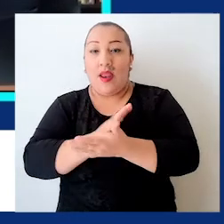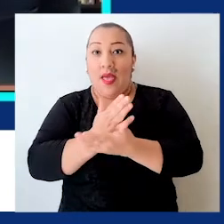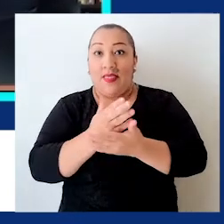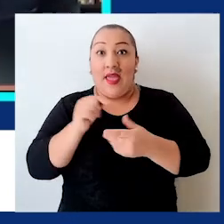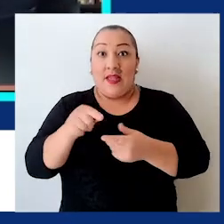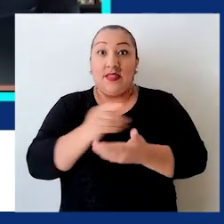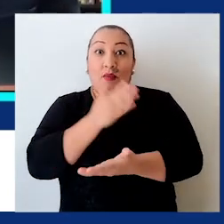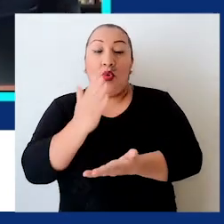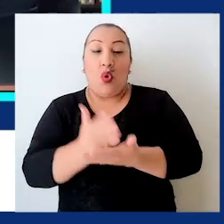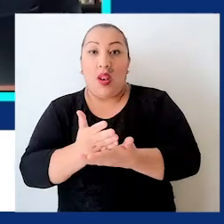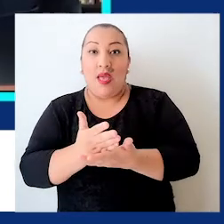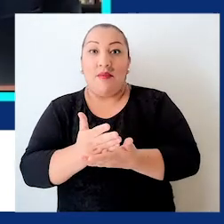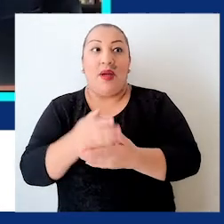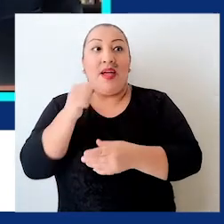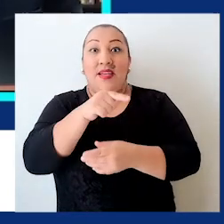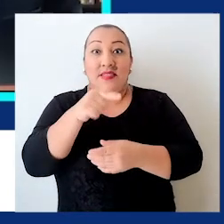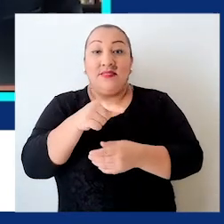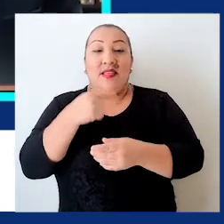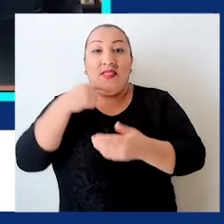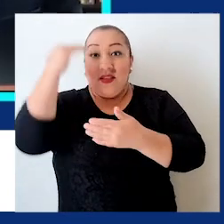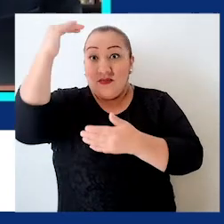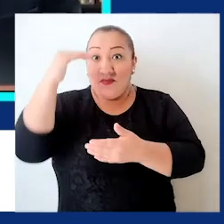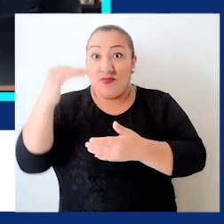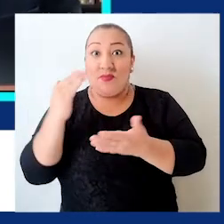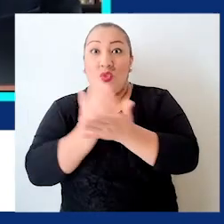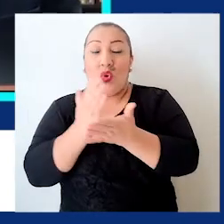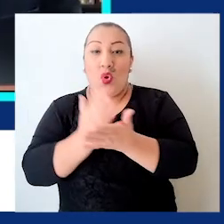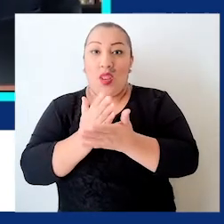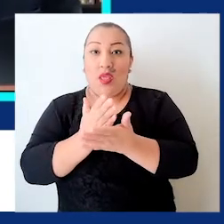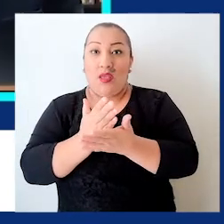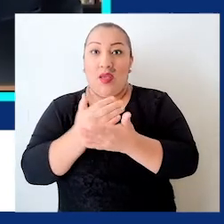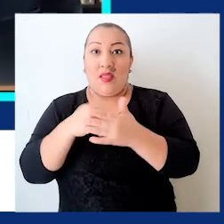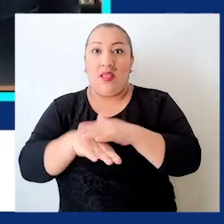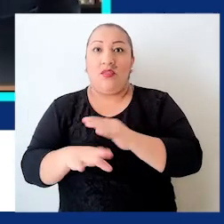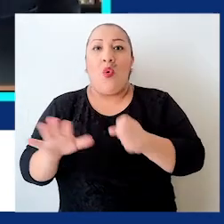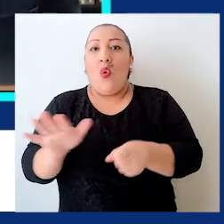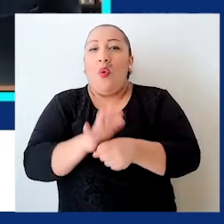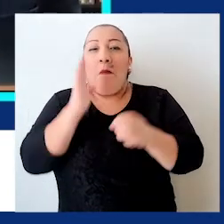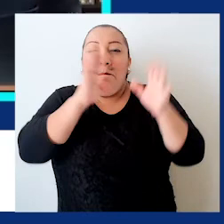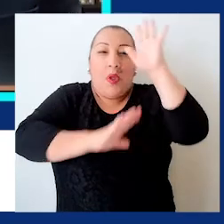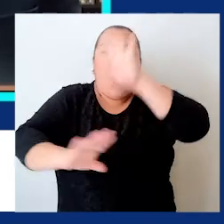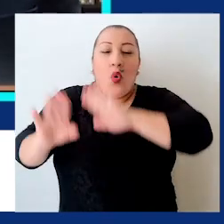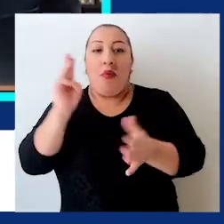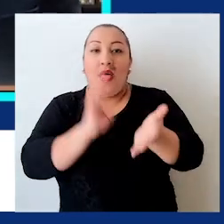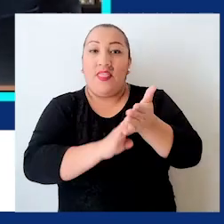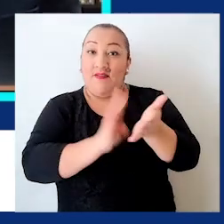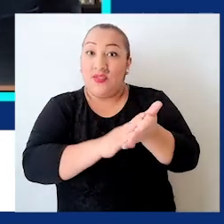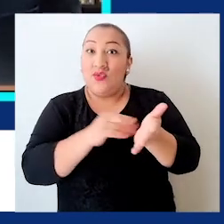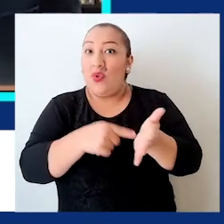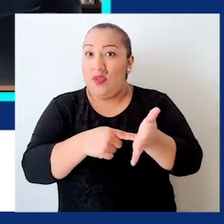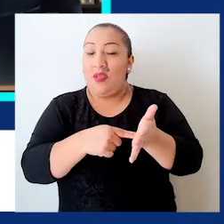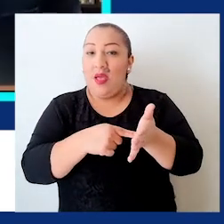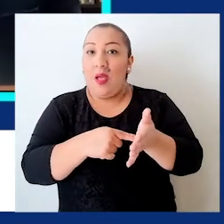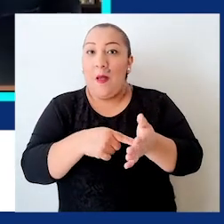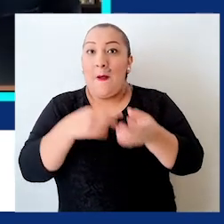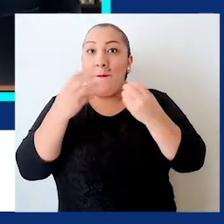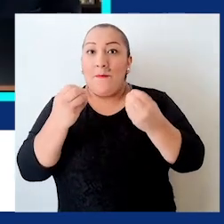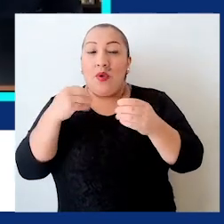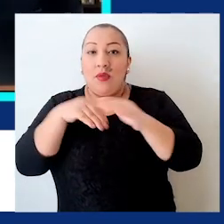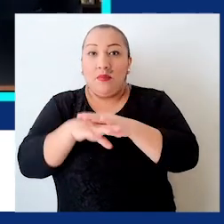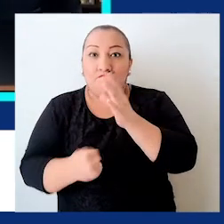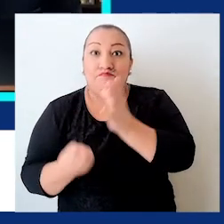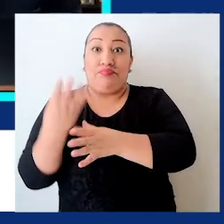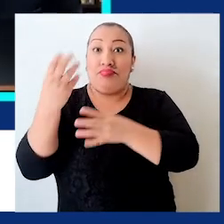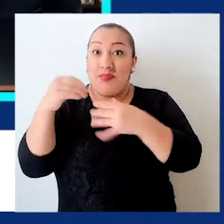estas situaciones, este contexto de la escuela rural preocupa a la Defensoría del Pueblo en tanto que se llegue a